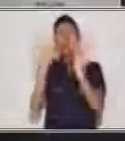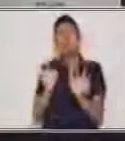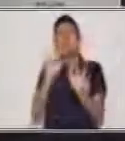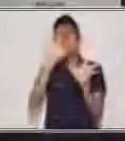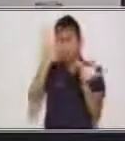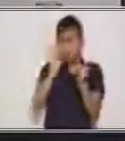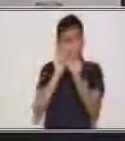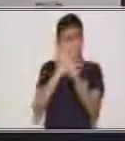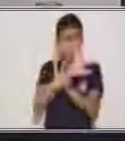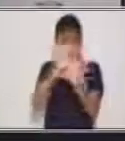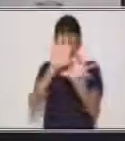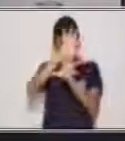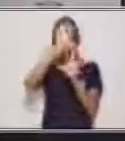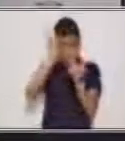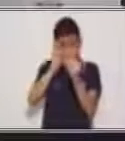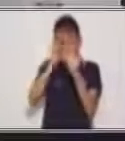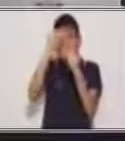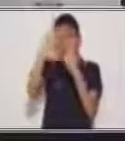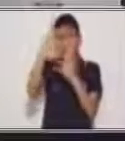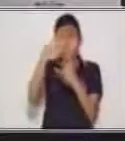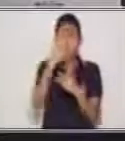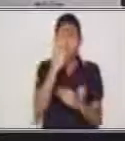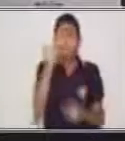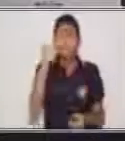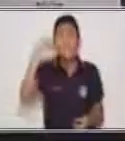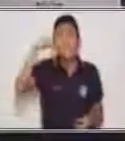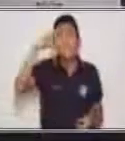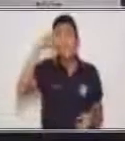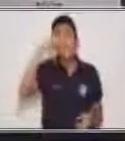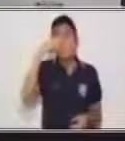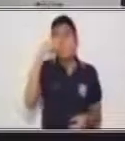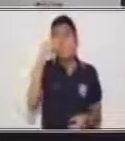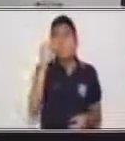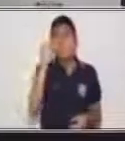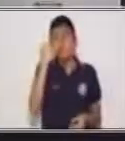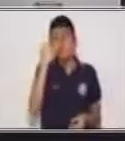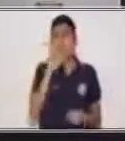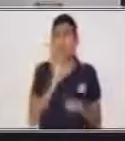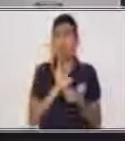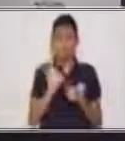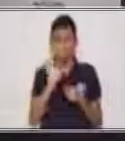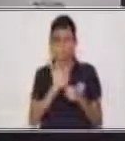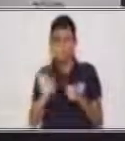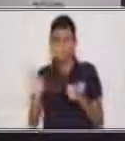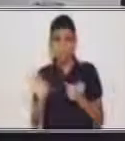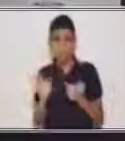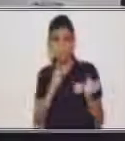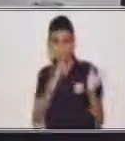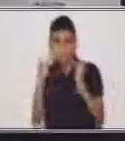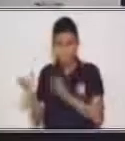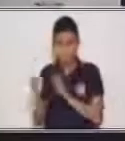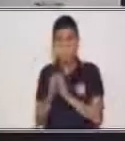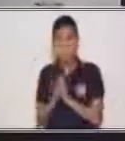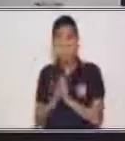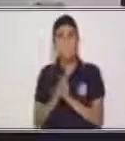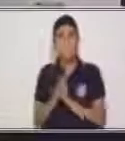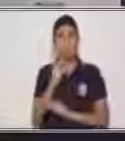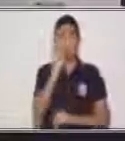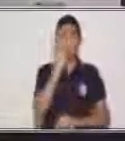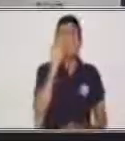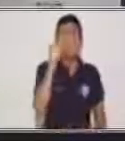que al tener determinado el alcance de mi hipótesis, el experimento funcione. Las hipótesis se redactan de forma